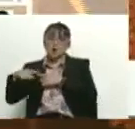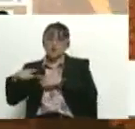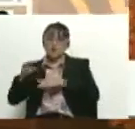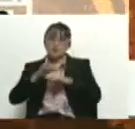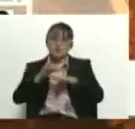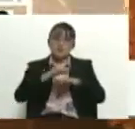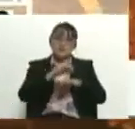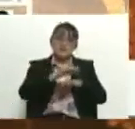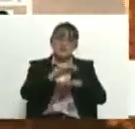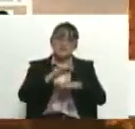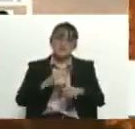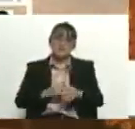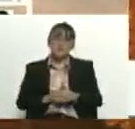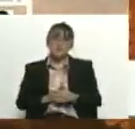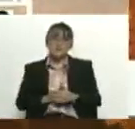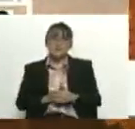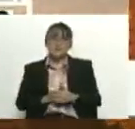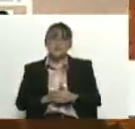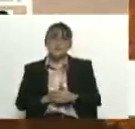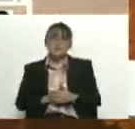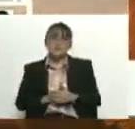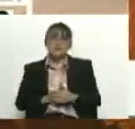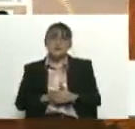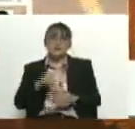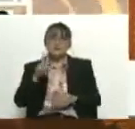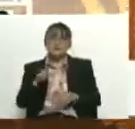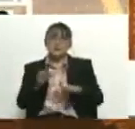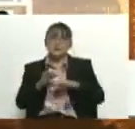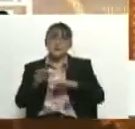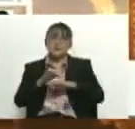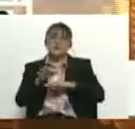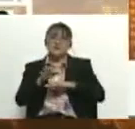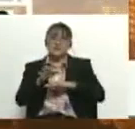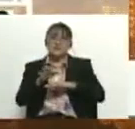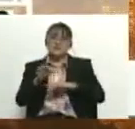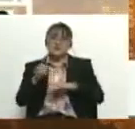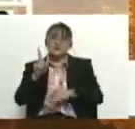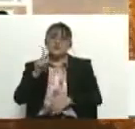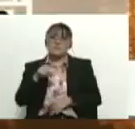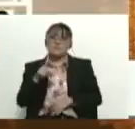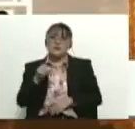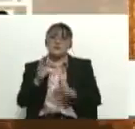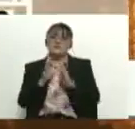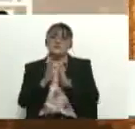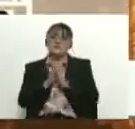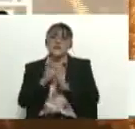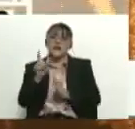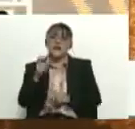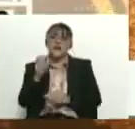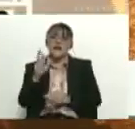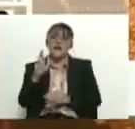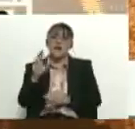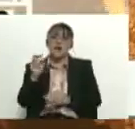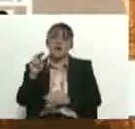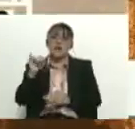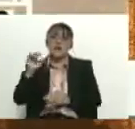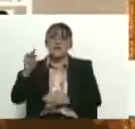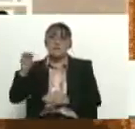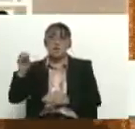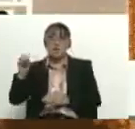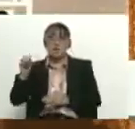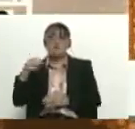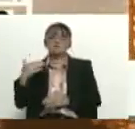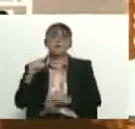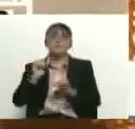Me permito decirle que el municipio San Jerónimo de Guayabal el día domingo en la mañana comenzó a presentar